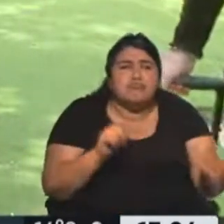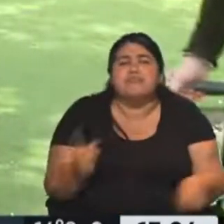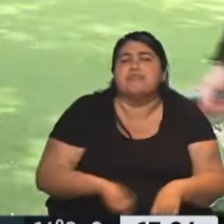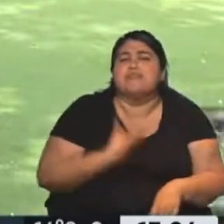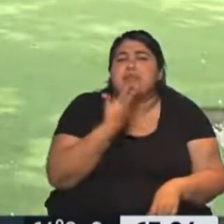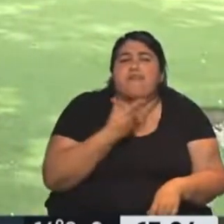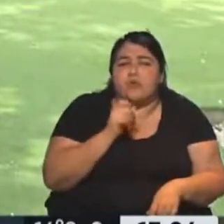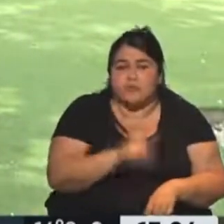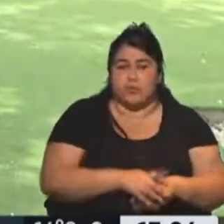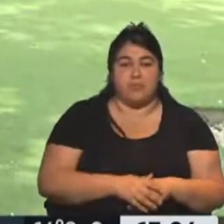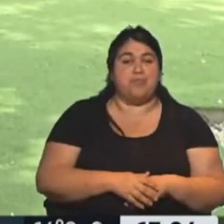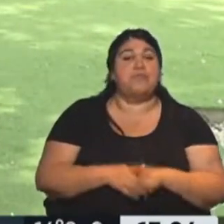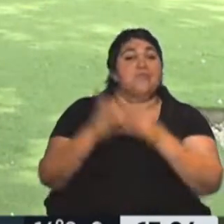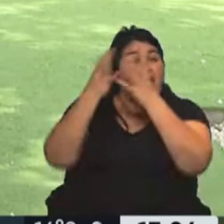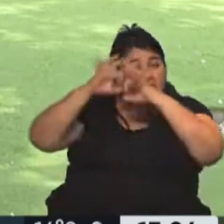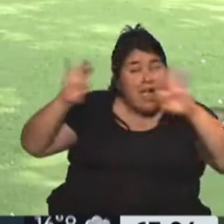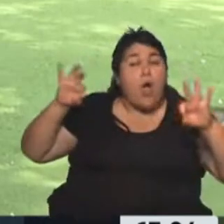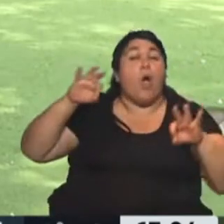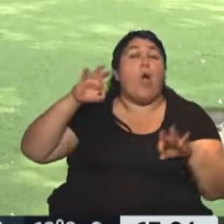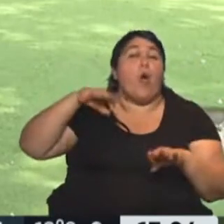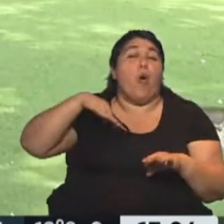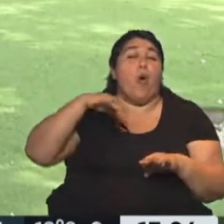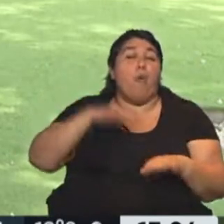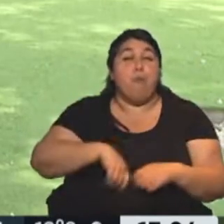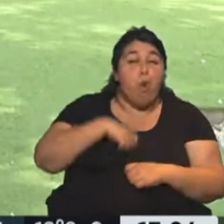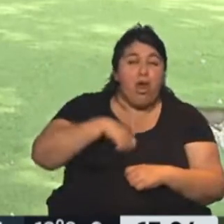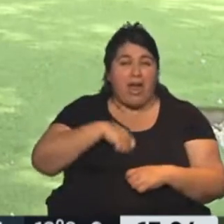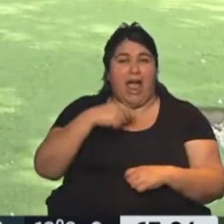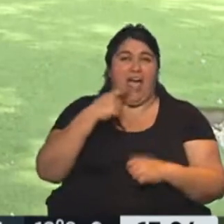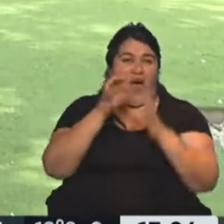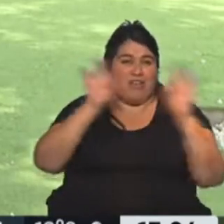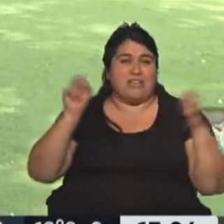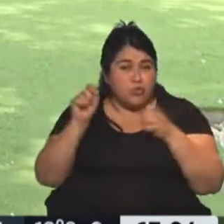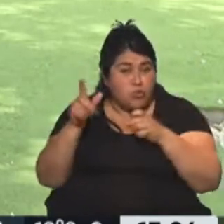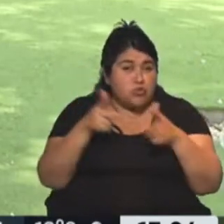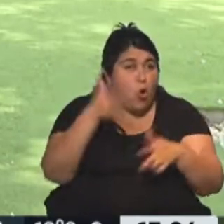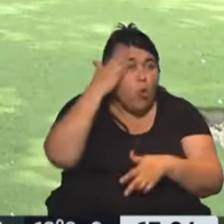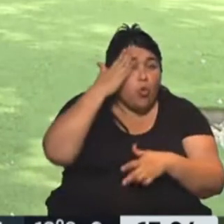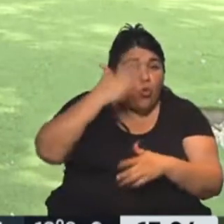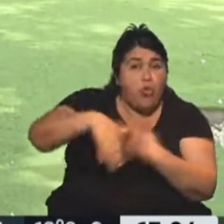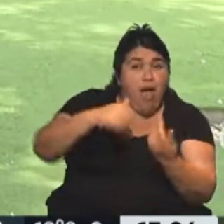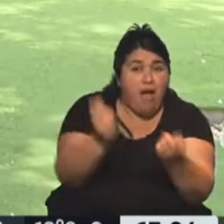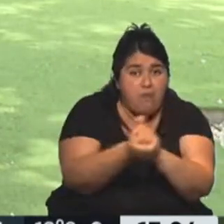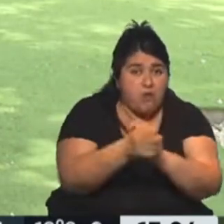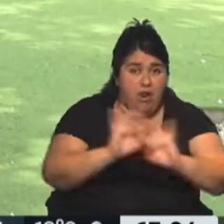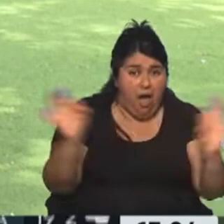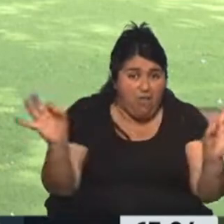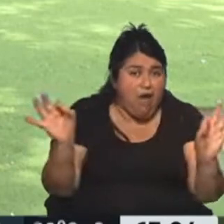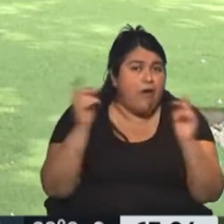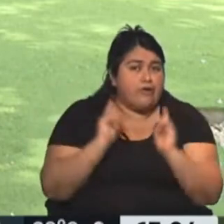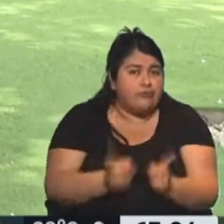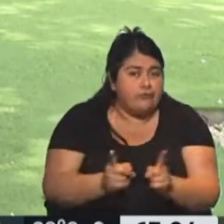un gran burguero uruguayo que es Pepe Mujica, si no cambia la cultura no cambia nada. Si la cultura sigue exigiendo